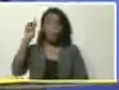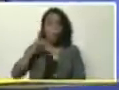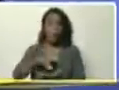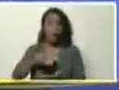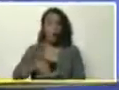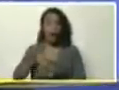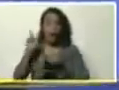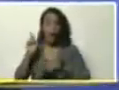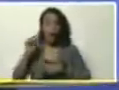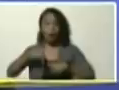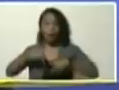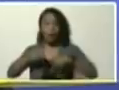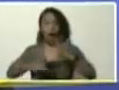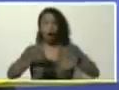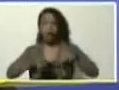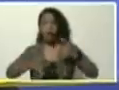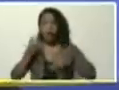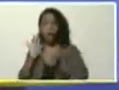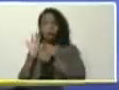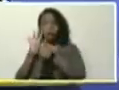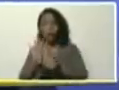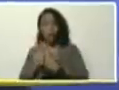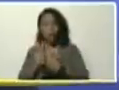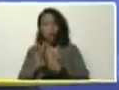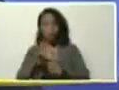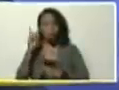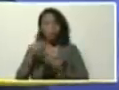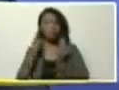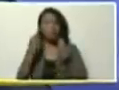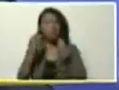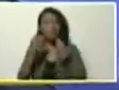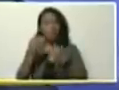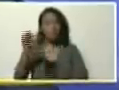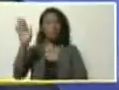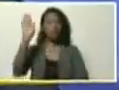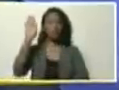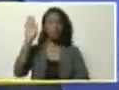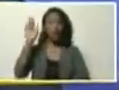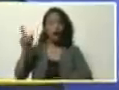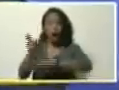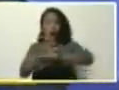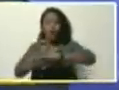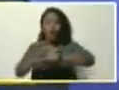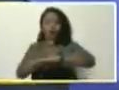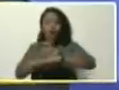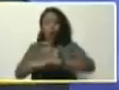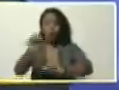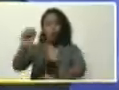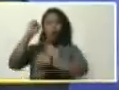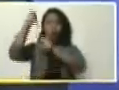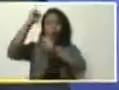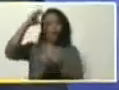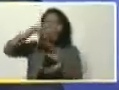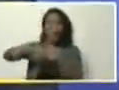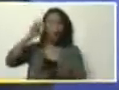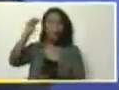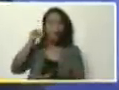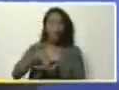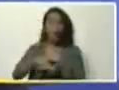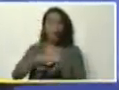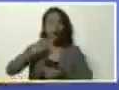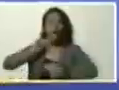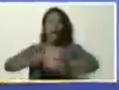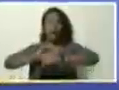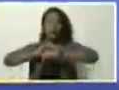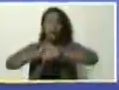este acto, acto solemne para juramentar al gobernador invicto del Estado Miranda,